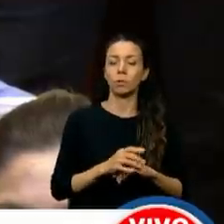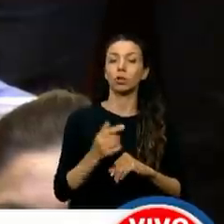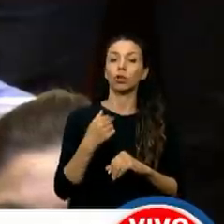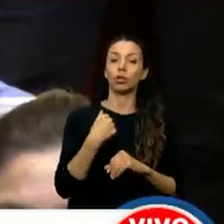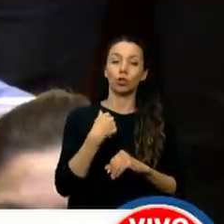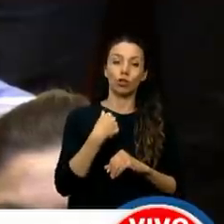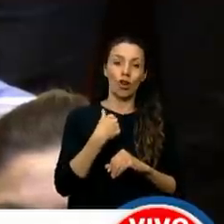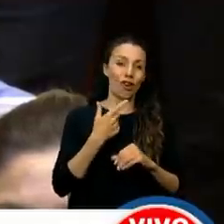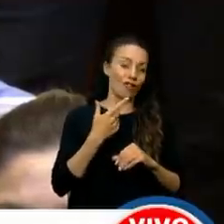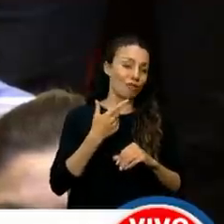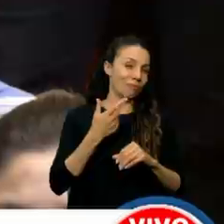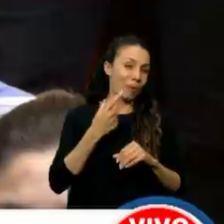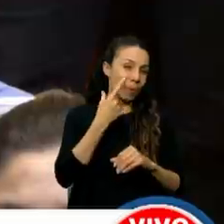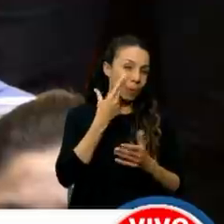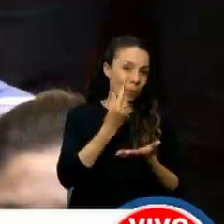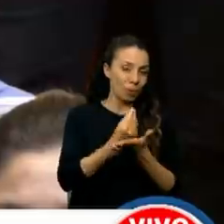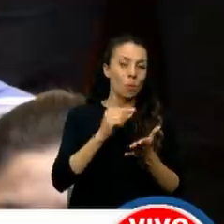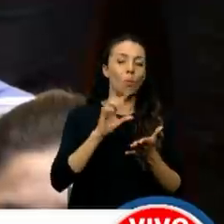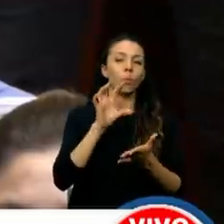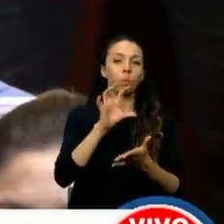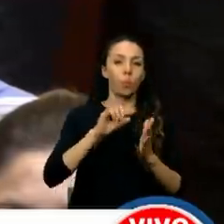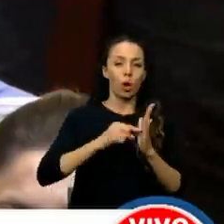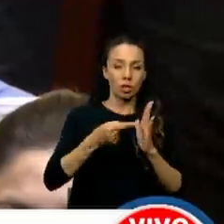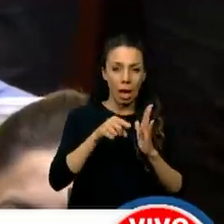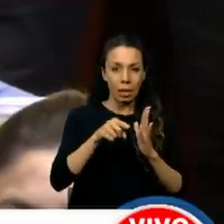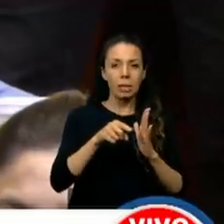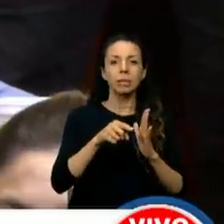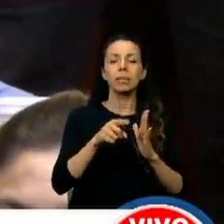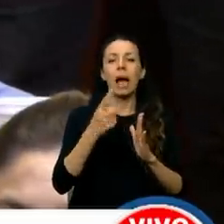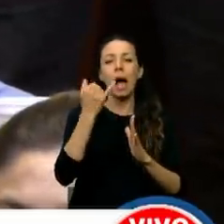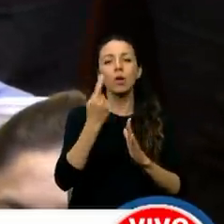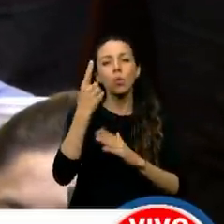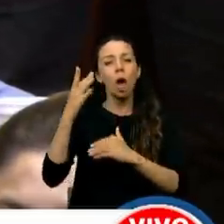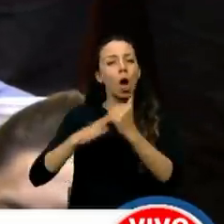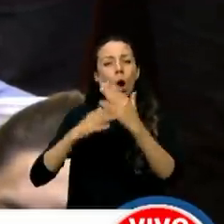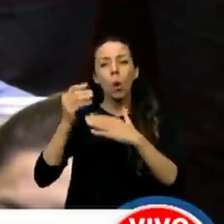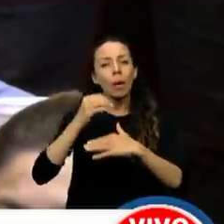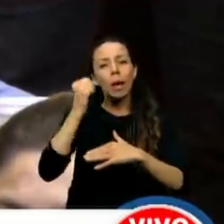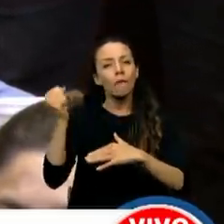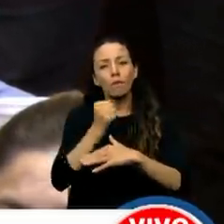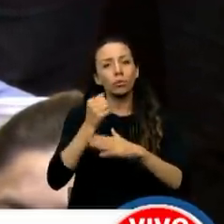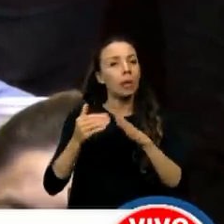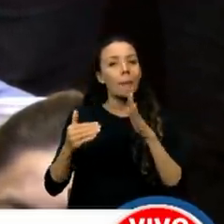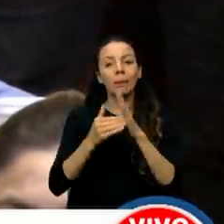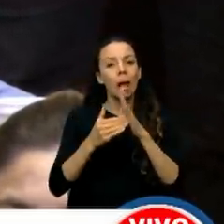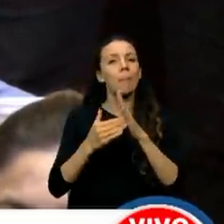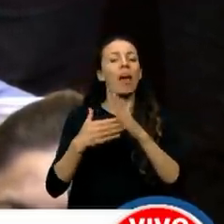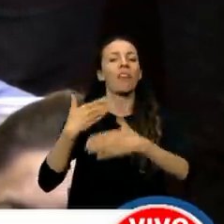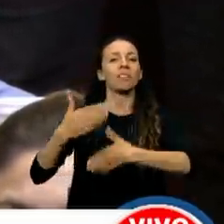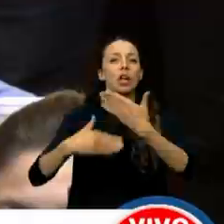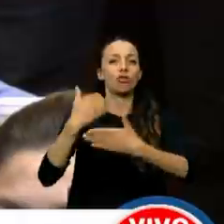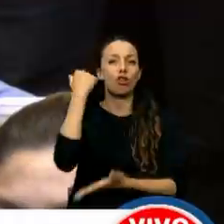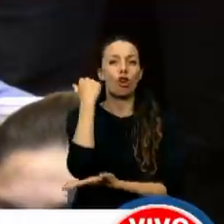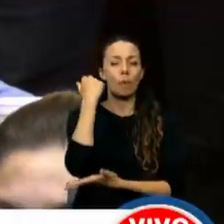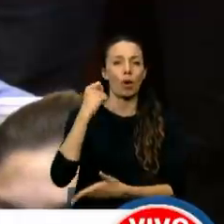acento en una obra que prevé este presupuesto que tiene que ver para mí con un aspecto medular para el desarrollo económico de la argentina